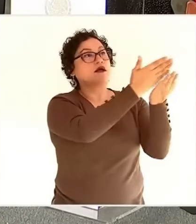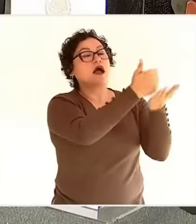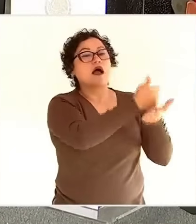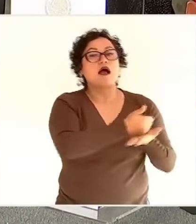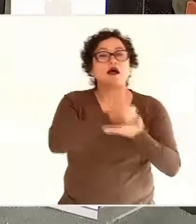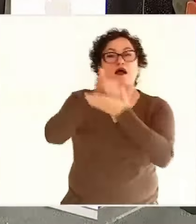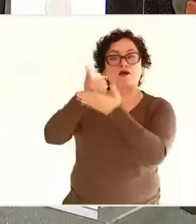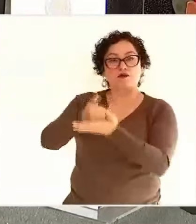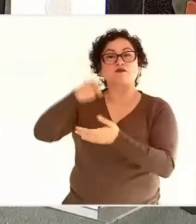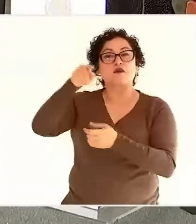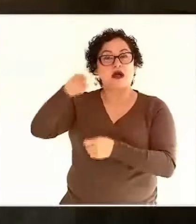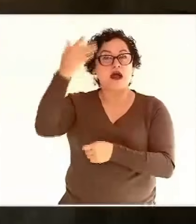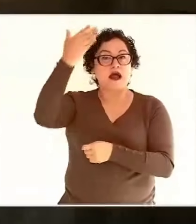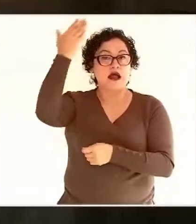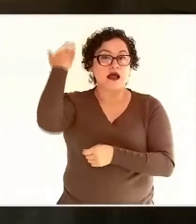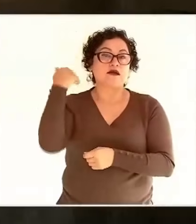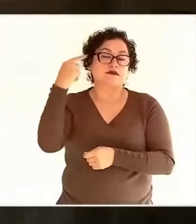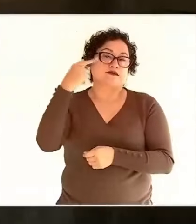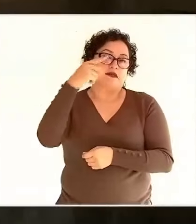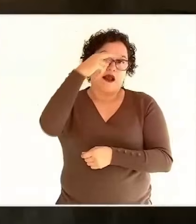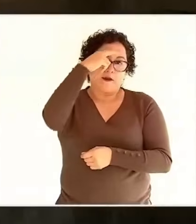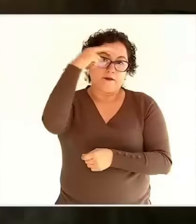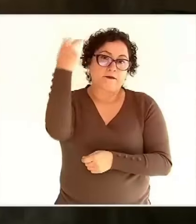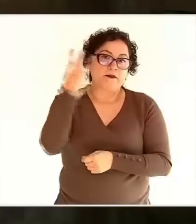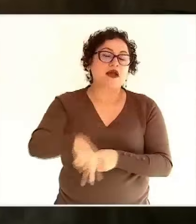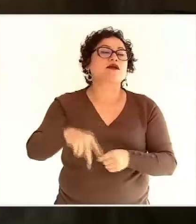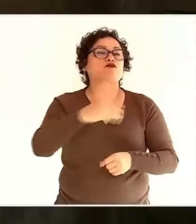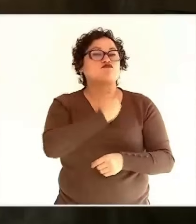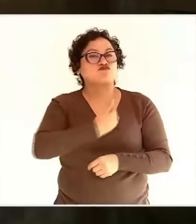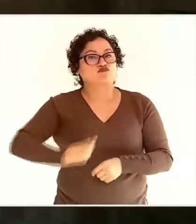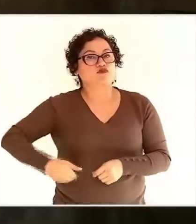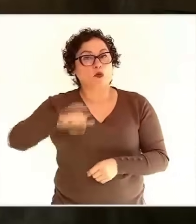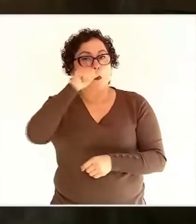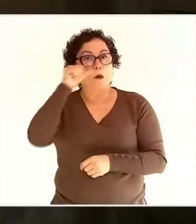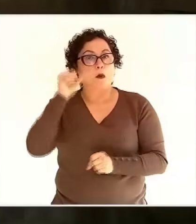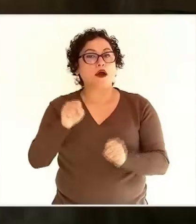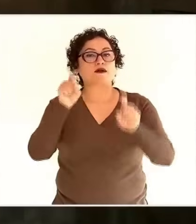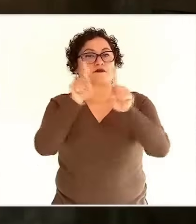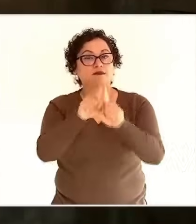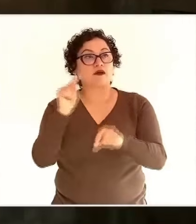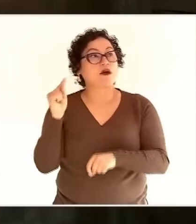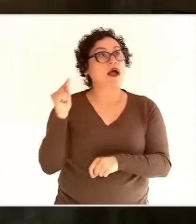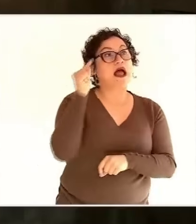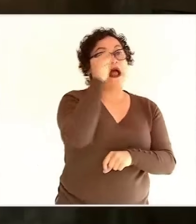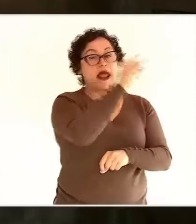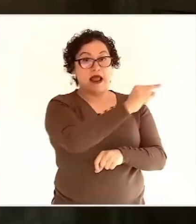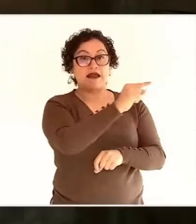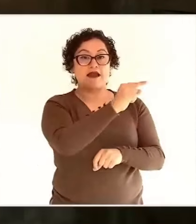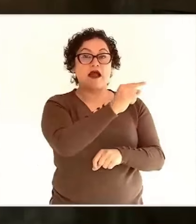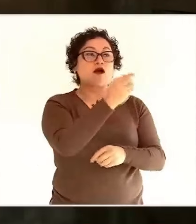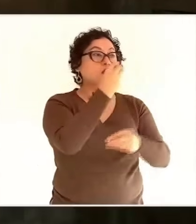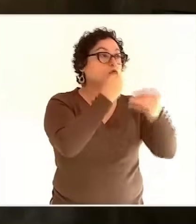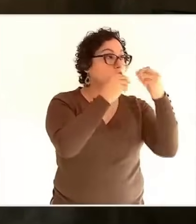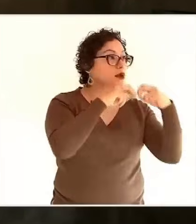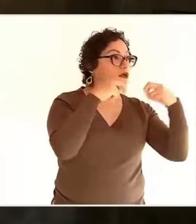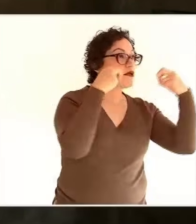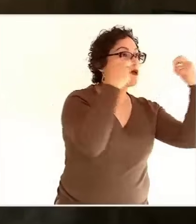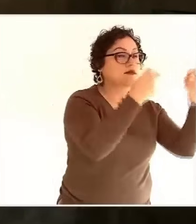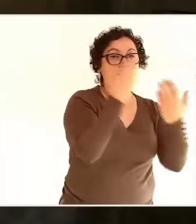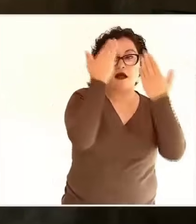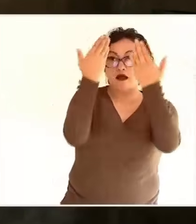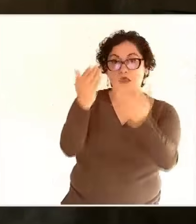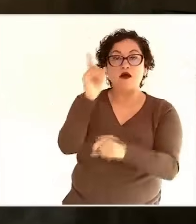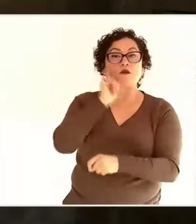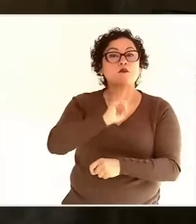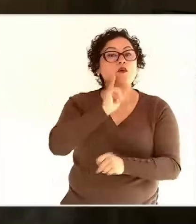República presidido por Juárez. Una cena en honor de Margarita Maza en casa del secretario